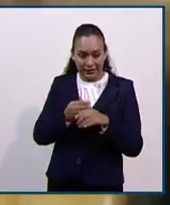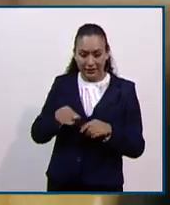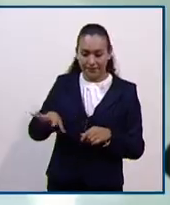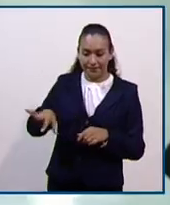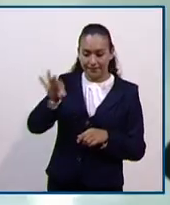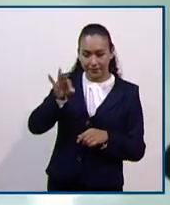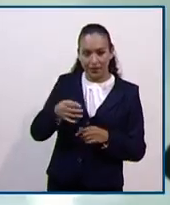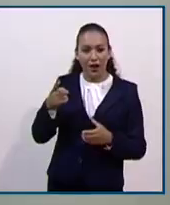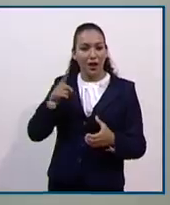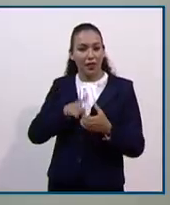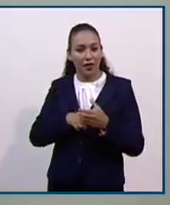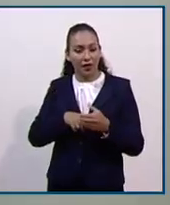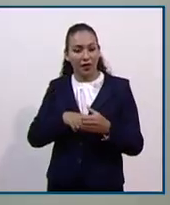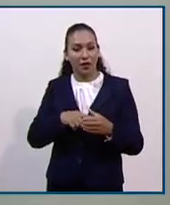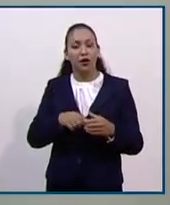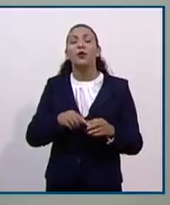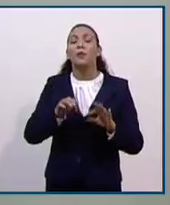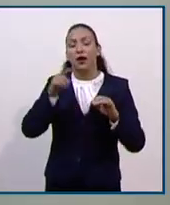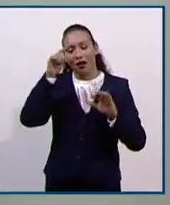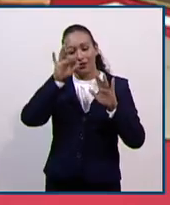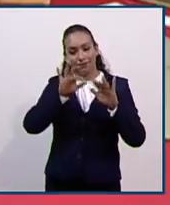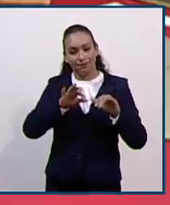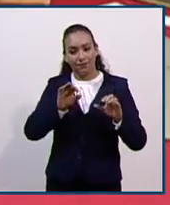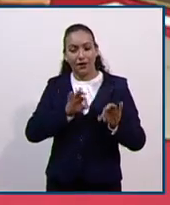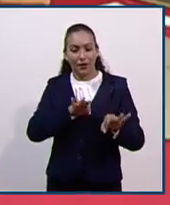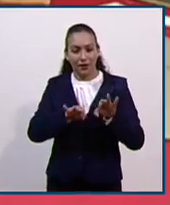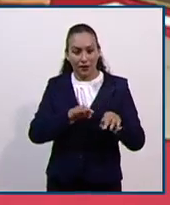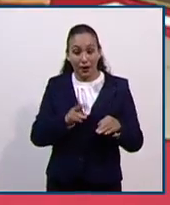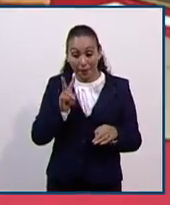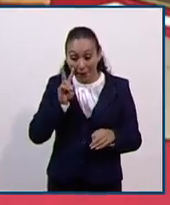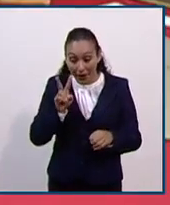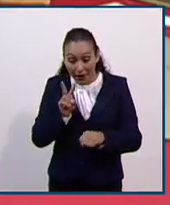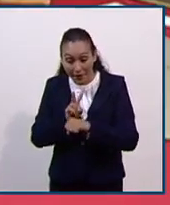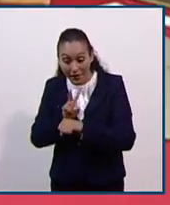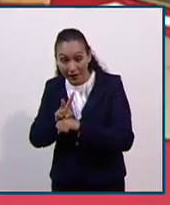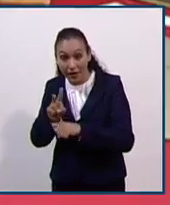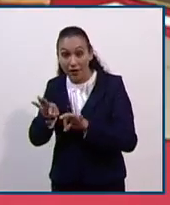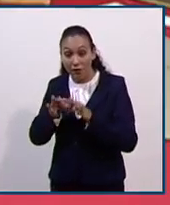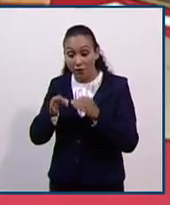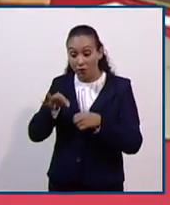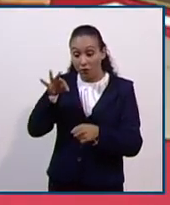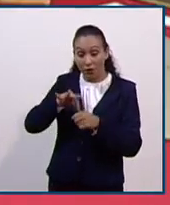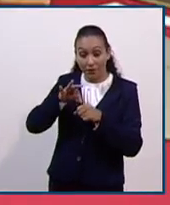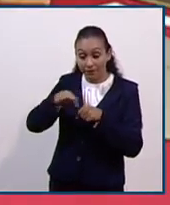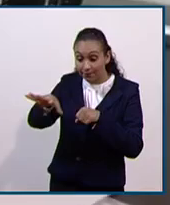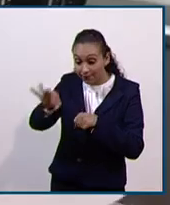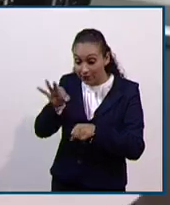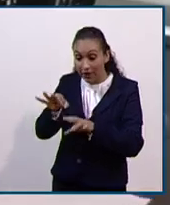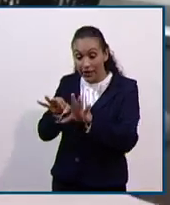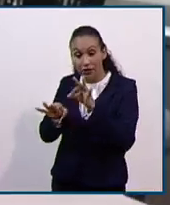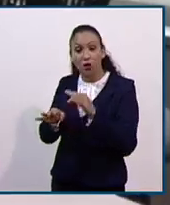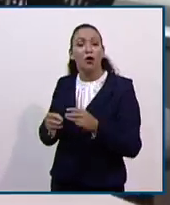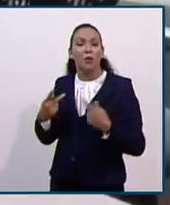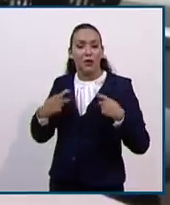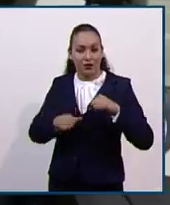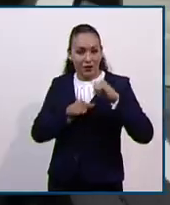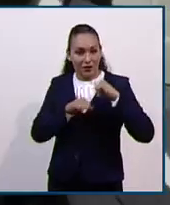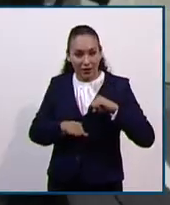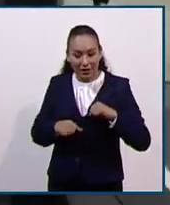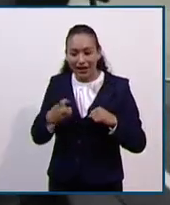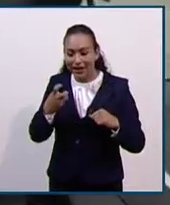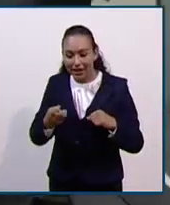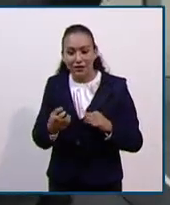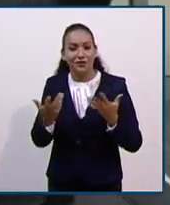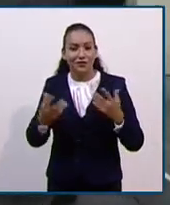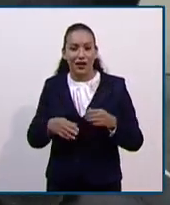de Conciliación y Registro Laboral, verificar que los procesos de elección de dirigencias y negociación colectiva